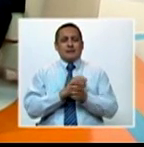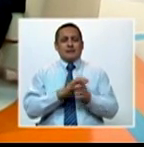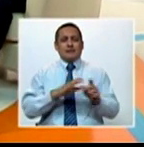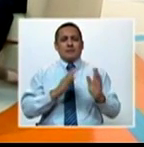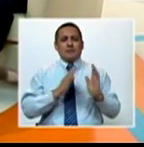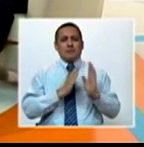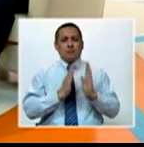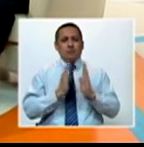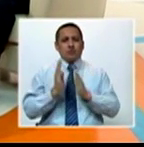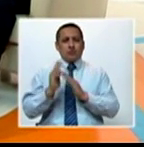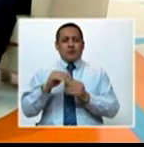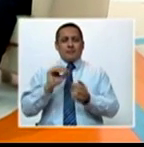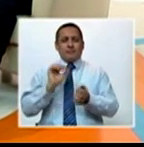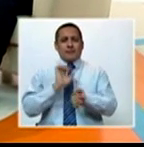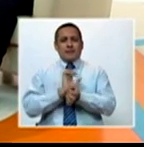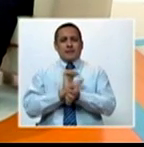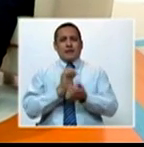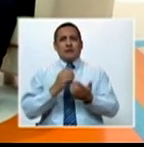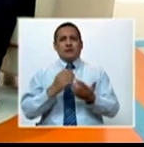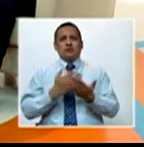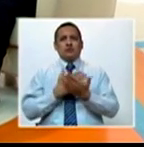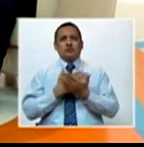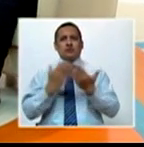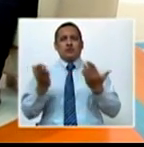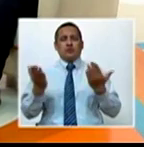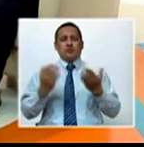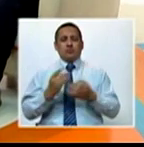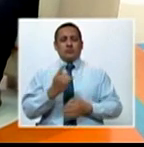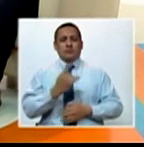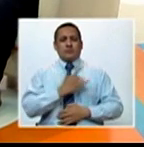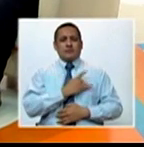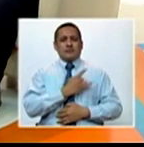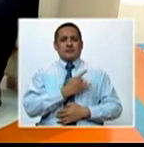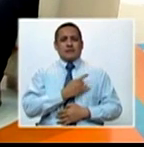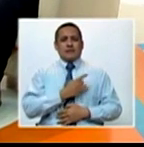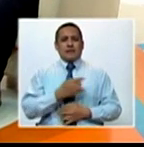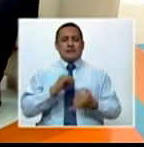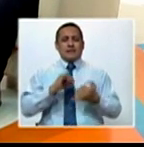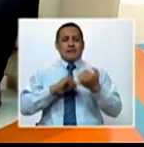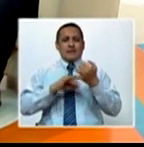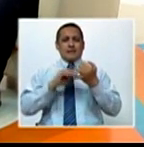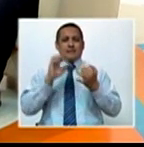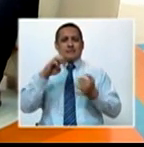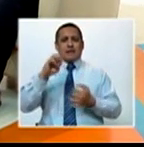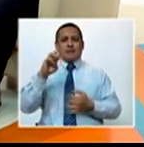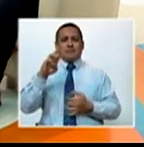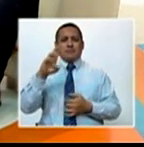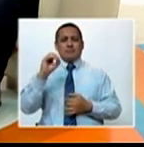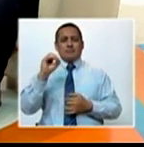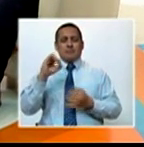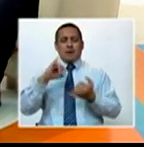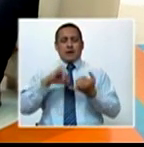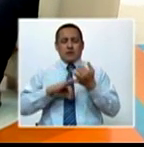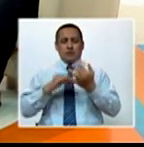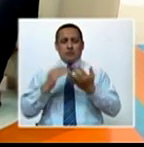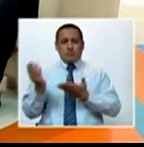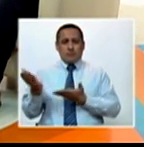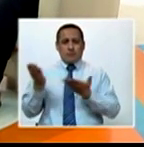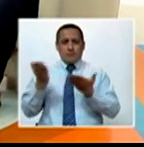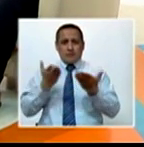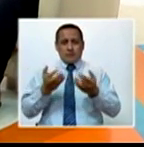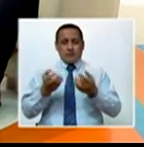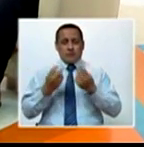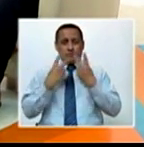Nacional de San Marcos. Bienvenido, doctora Moretti. Muchas gracias a usted más bien por aceptar